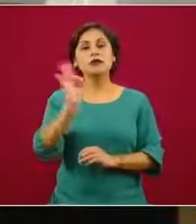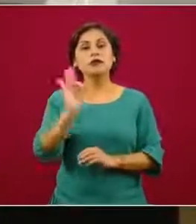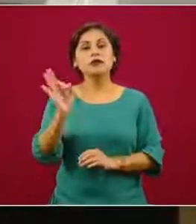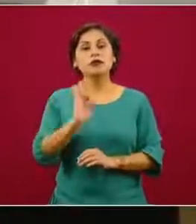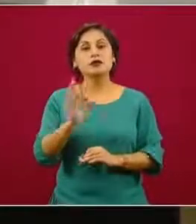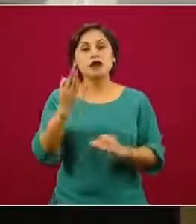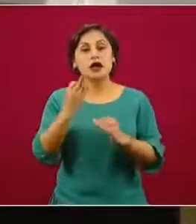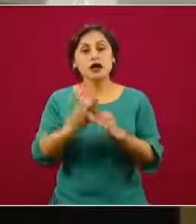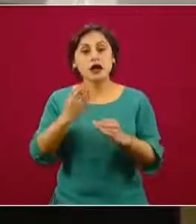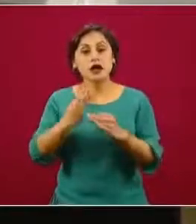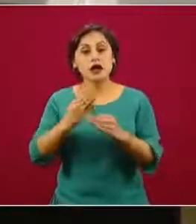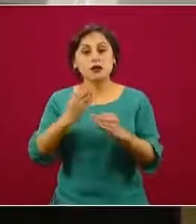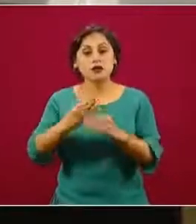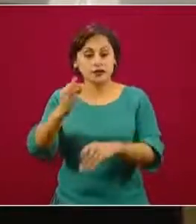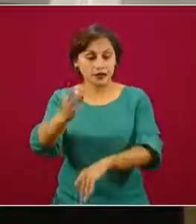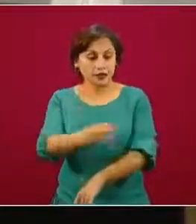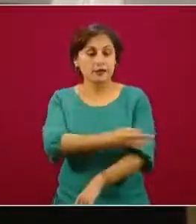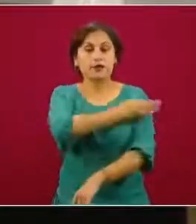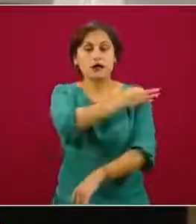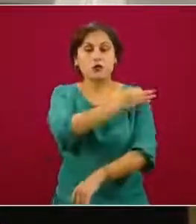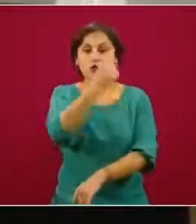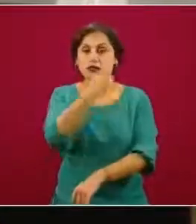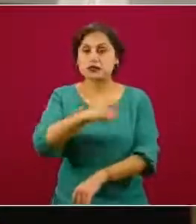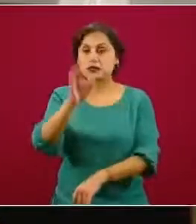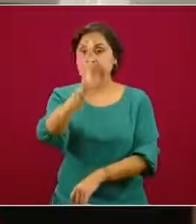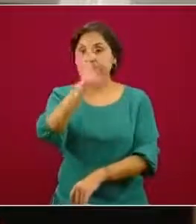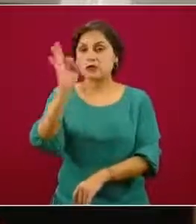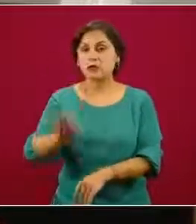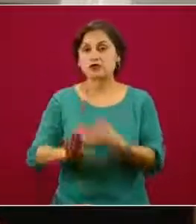vacuna 100% efectiva contra COVID-19?